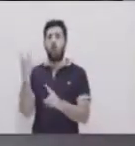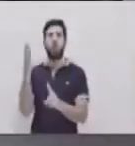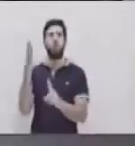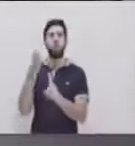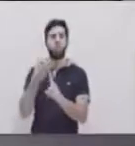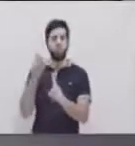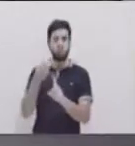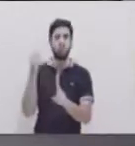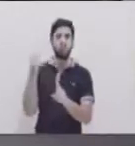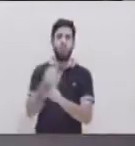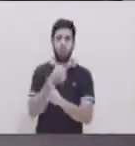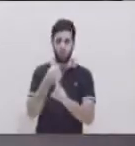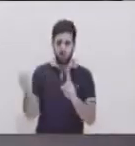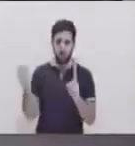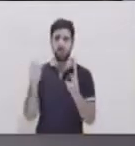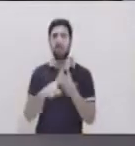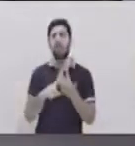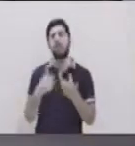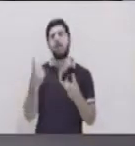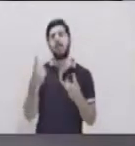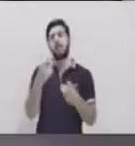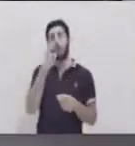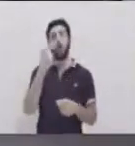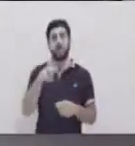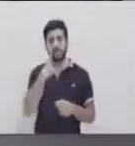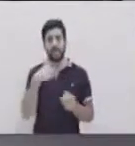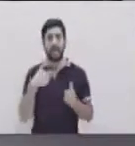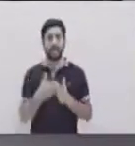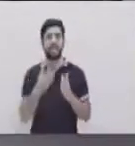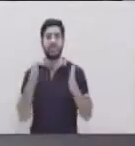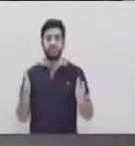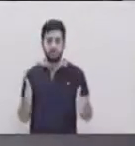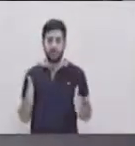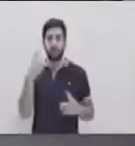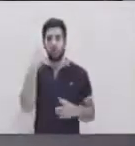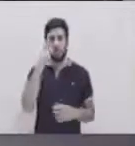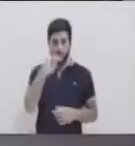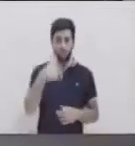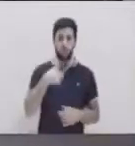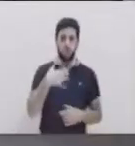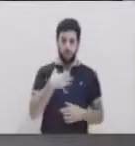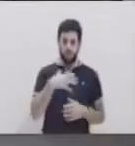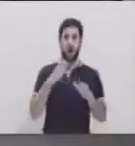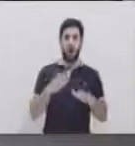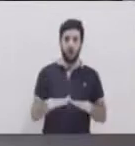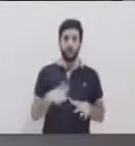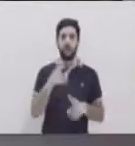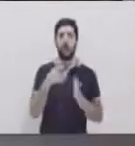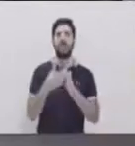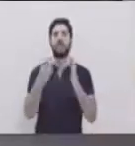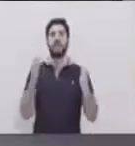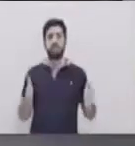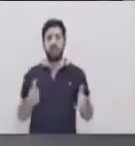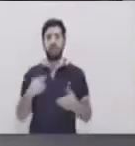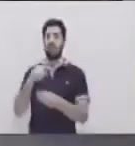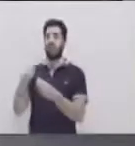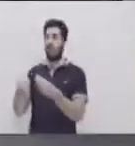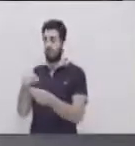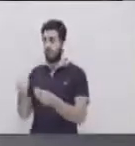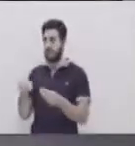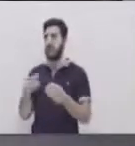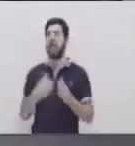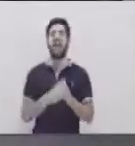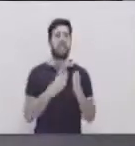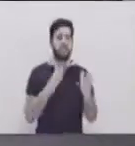bullying en el colegio, de cómo necesitas un espacio para ti y también un espacio para estar con tu familia, un espacio para estar con